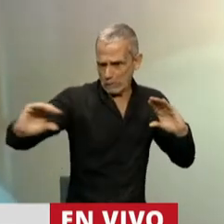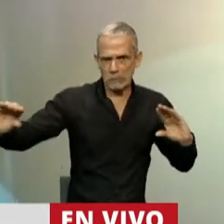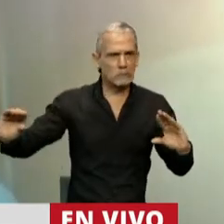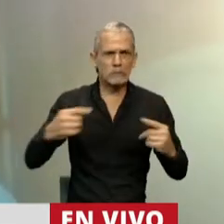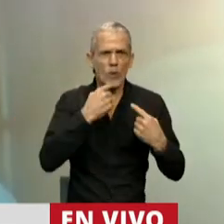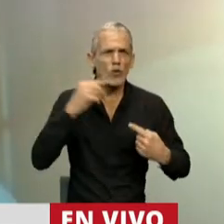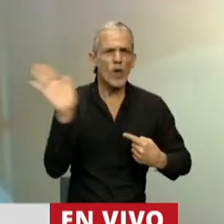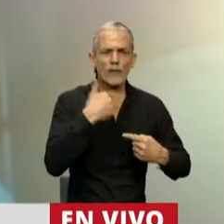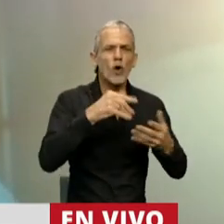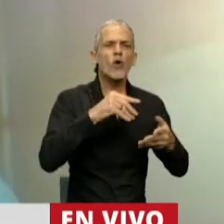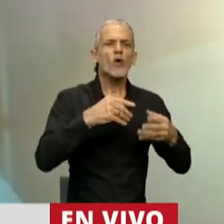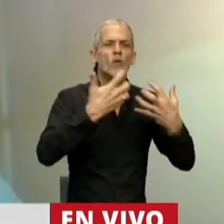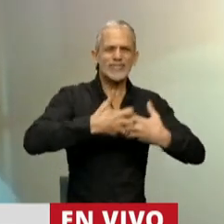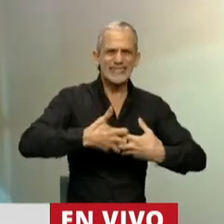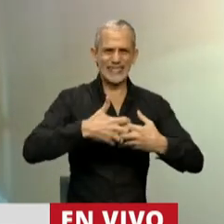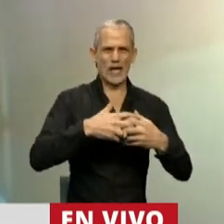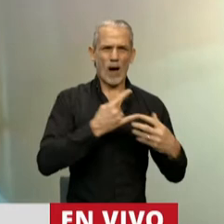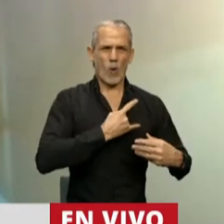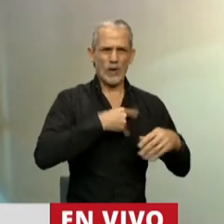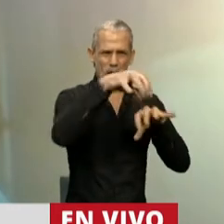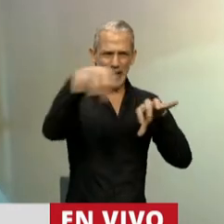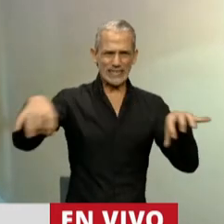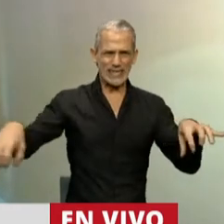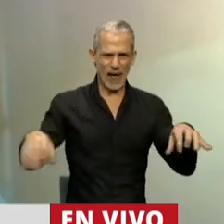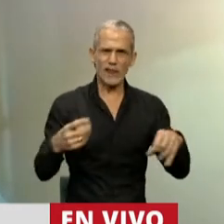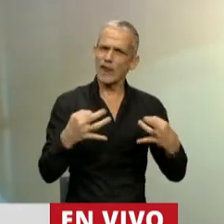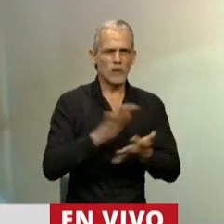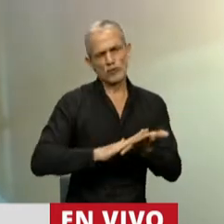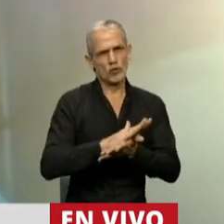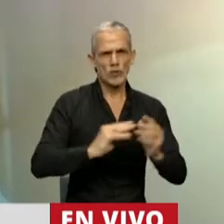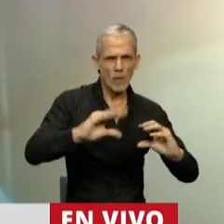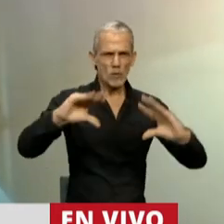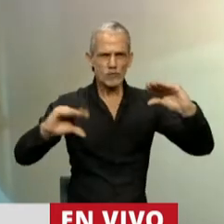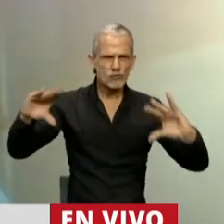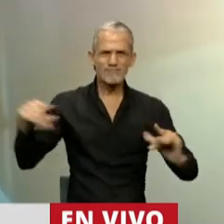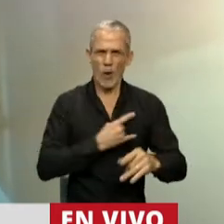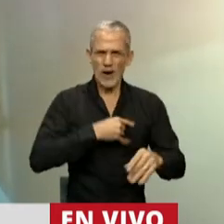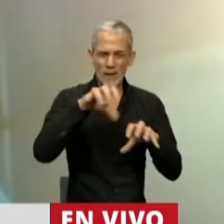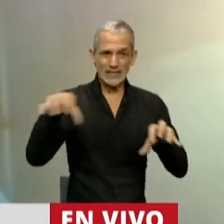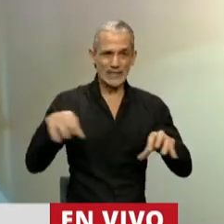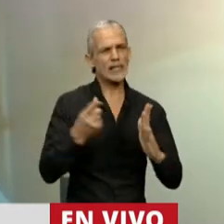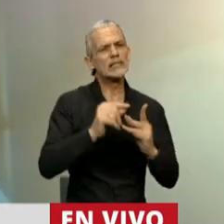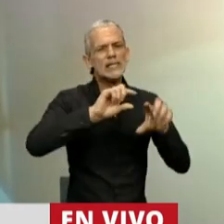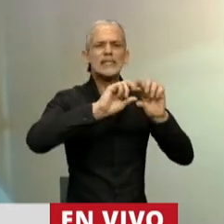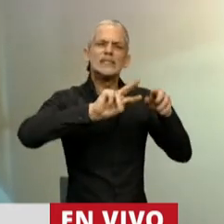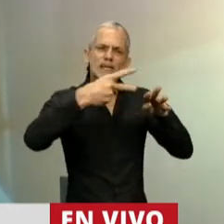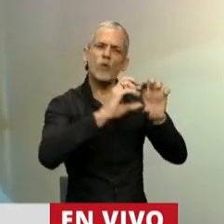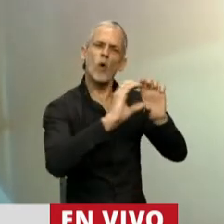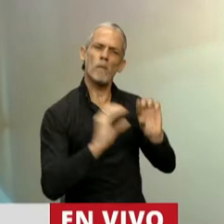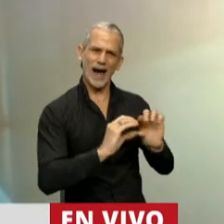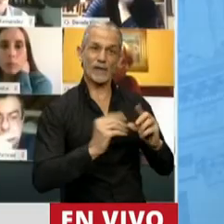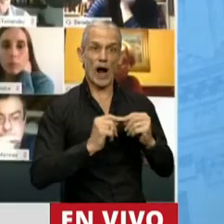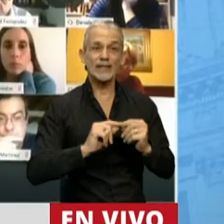que debemos tratar de solucionar por eso le pido la incorporación como un segundo párrafo al artículo